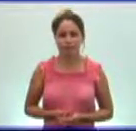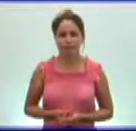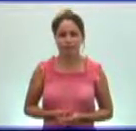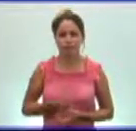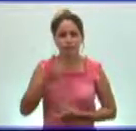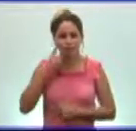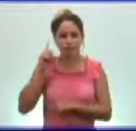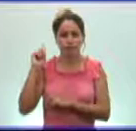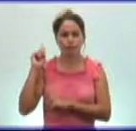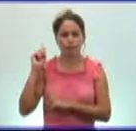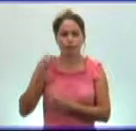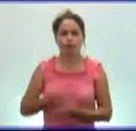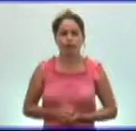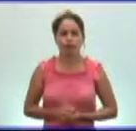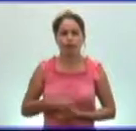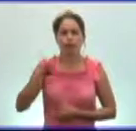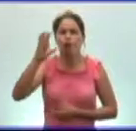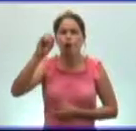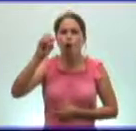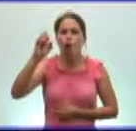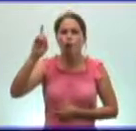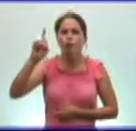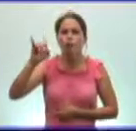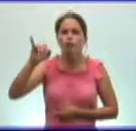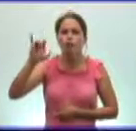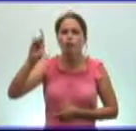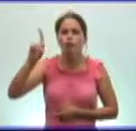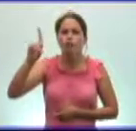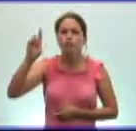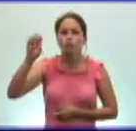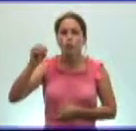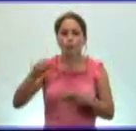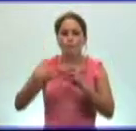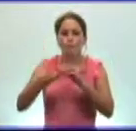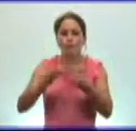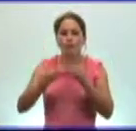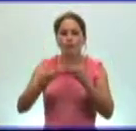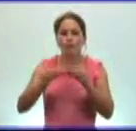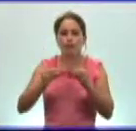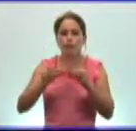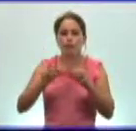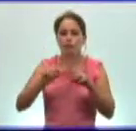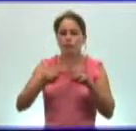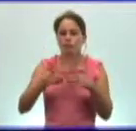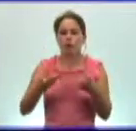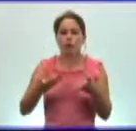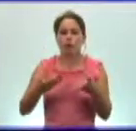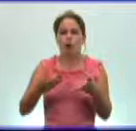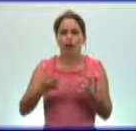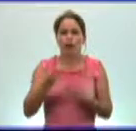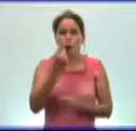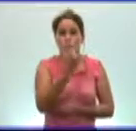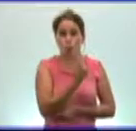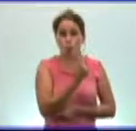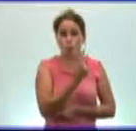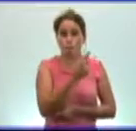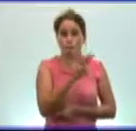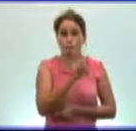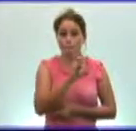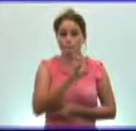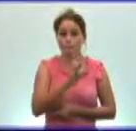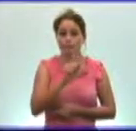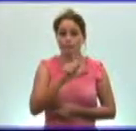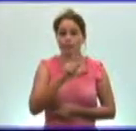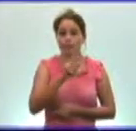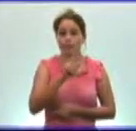óxidos metálicos están constituidos por un metal y el oxígeno, donde en estos óxidos, a la hora de escribir el